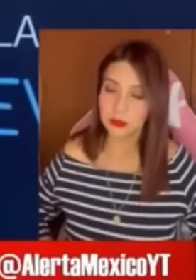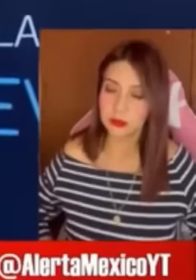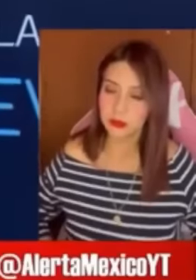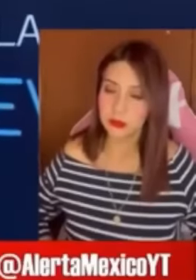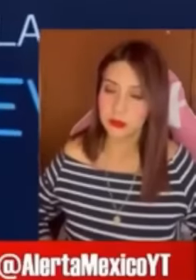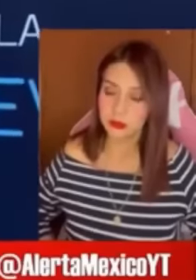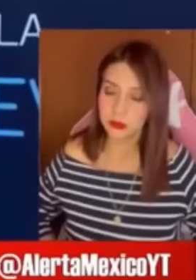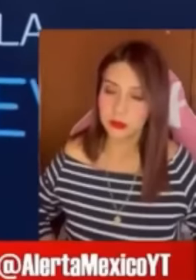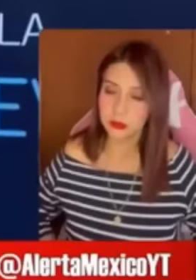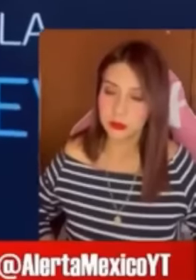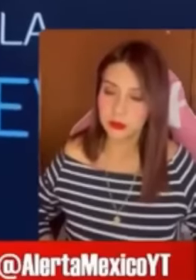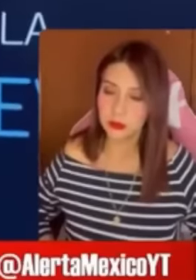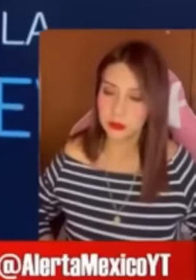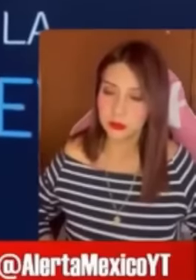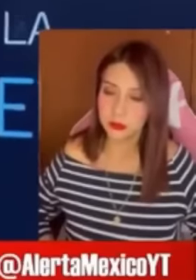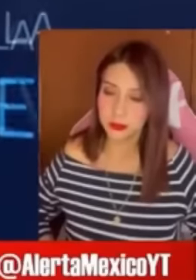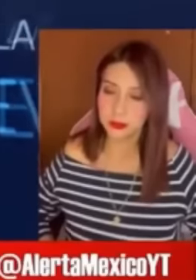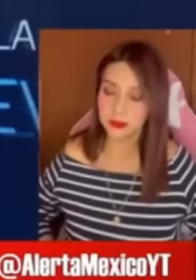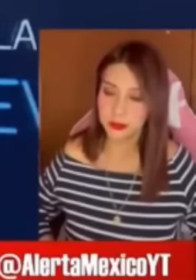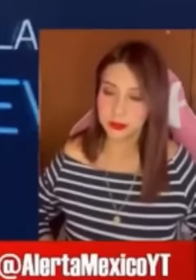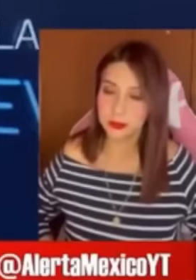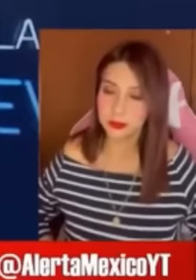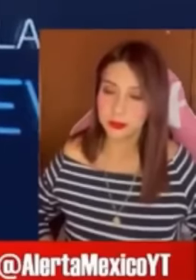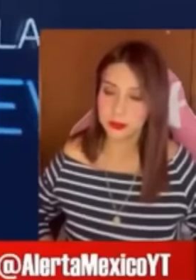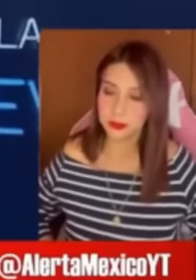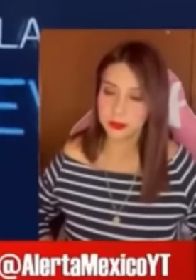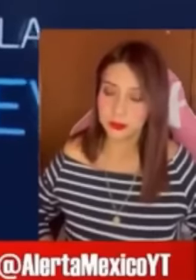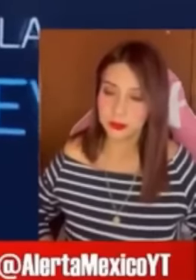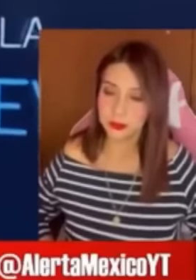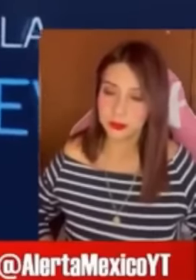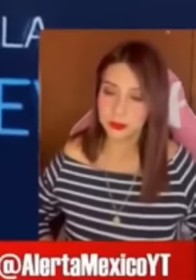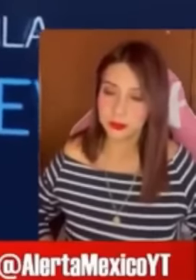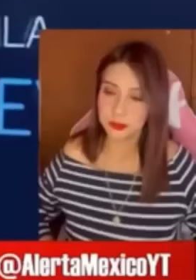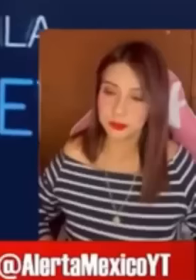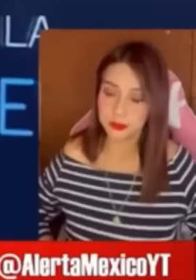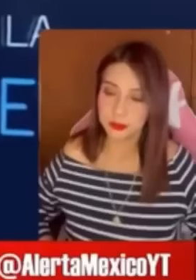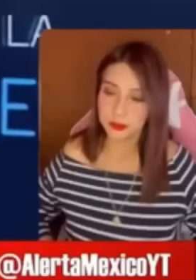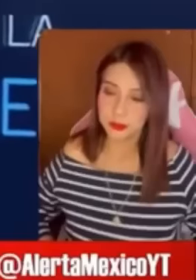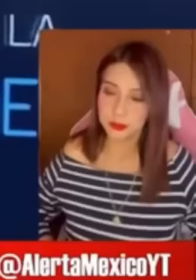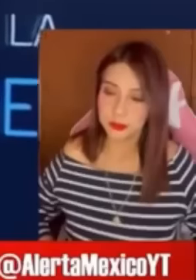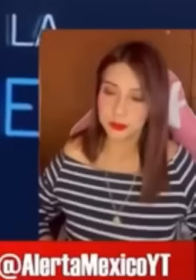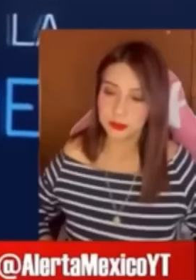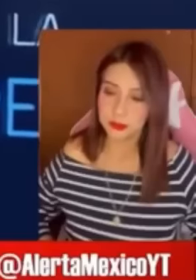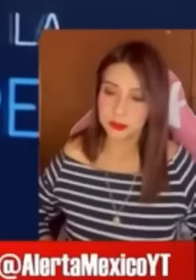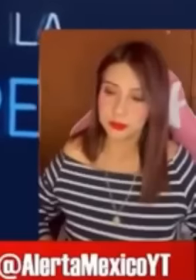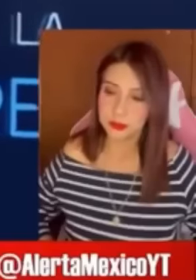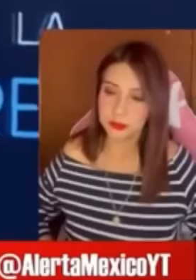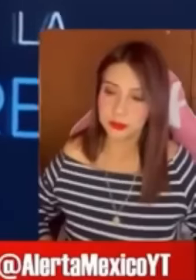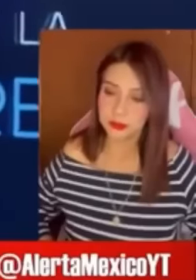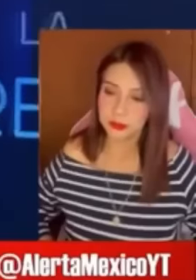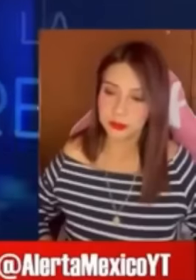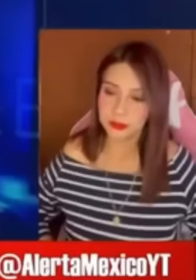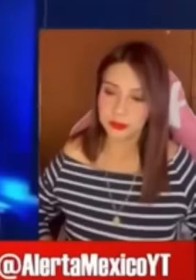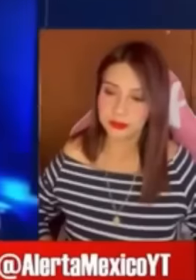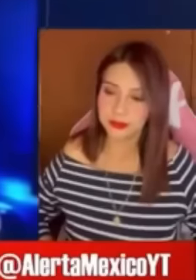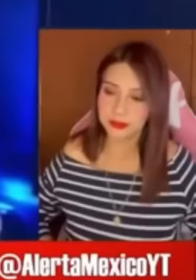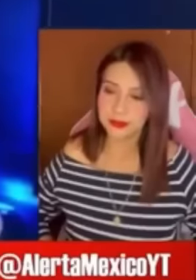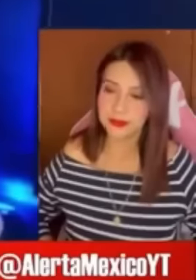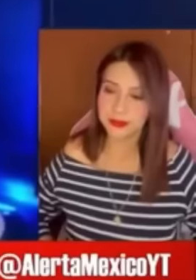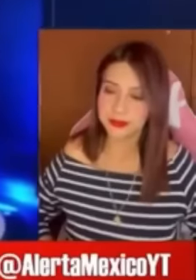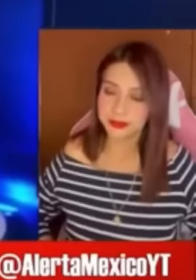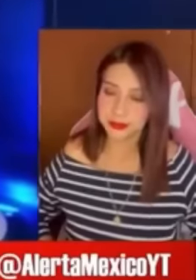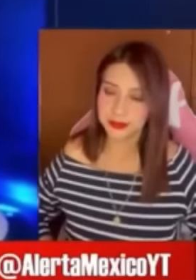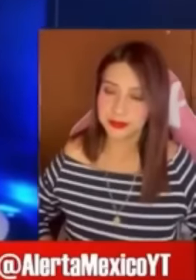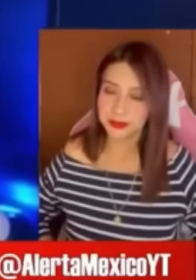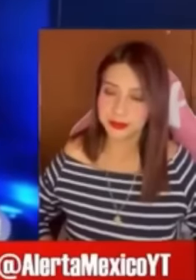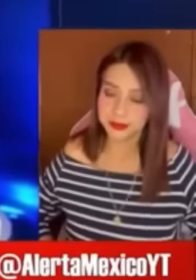5%. Pero ¿cuál era el quid pro quo? ¿Qué quería lograr él? El tratado tercer país